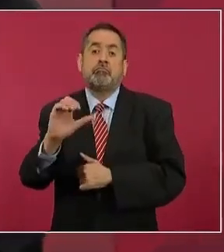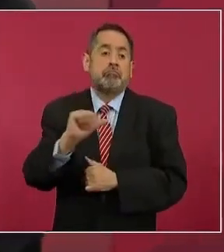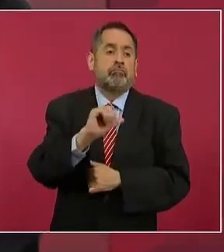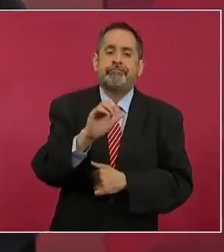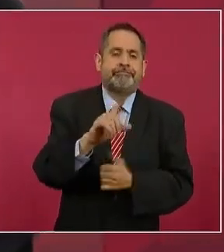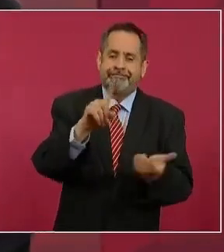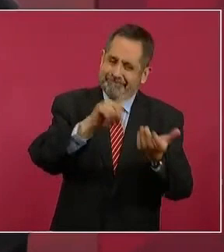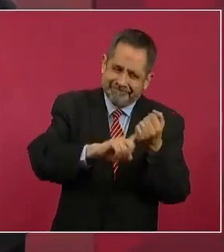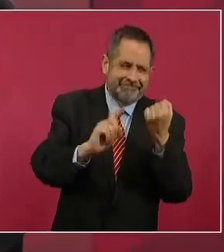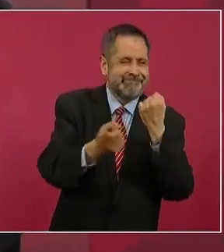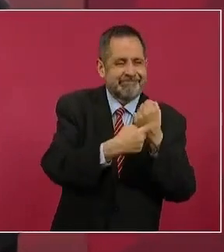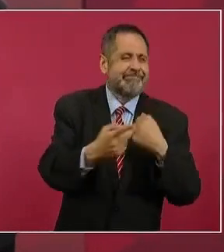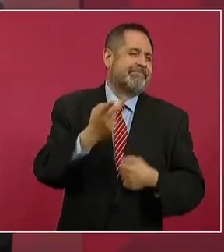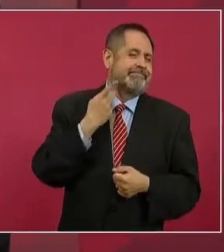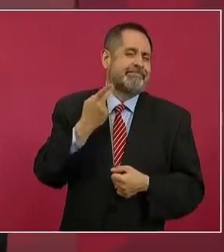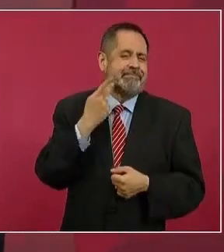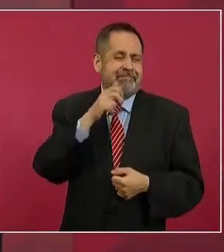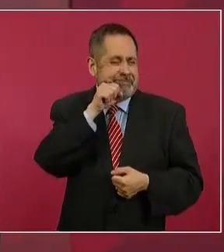político.